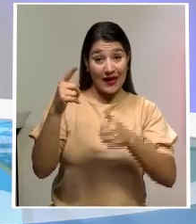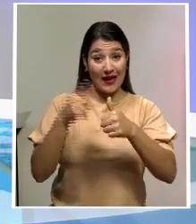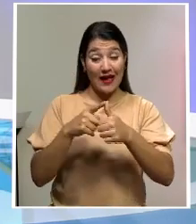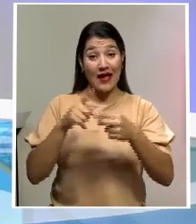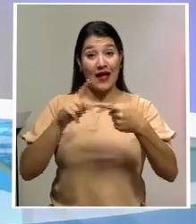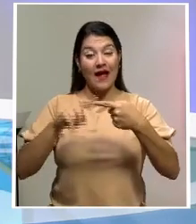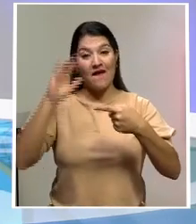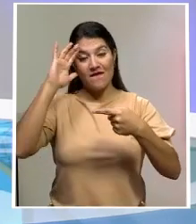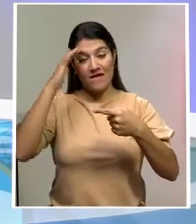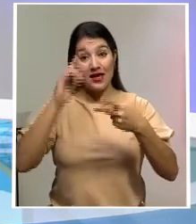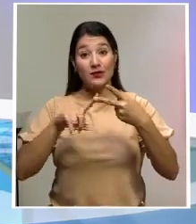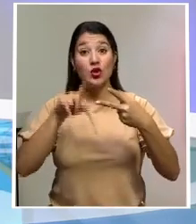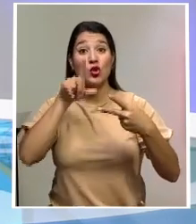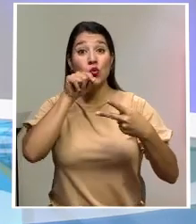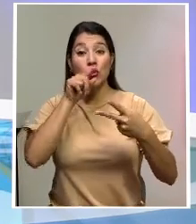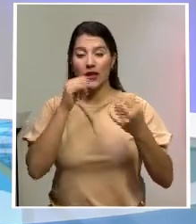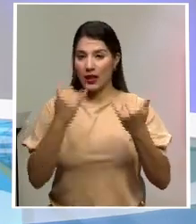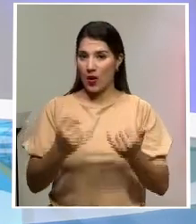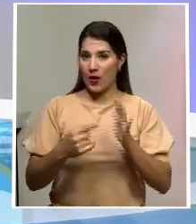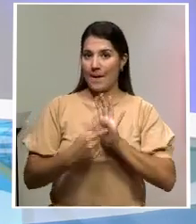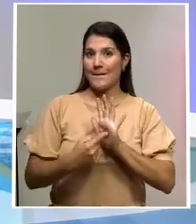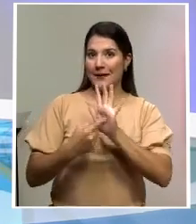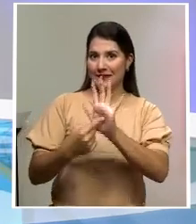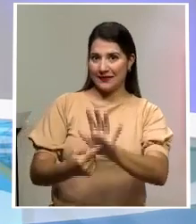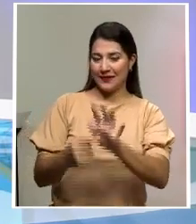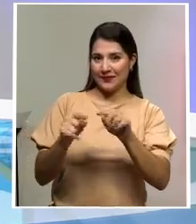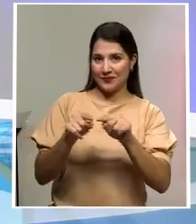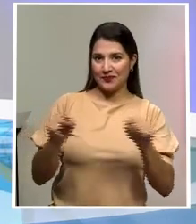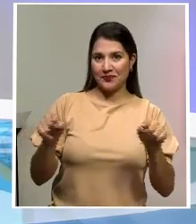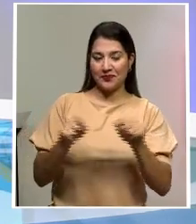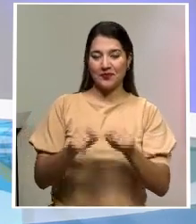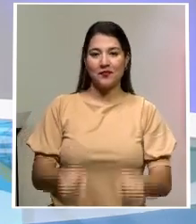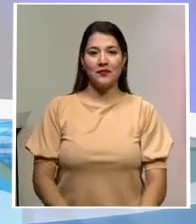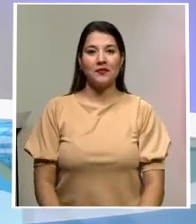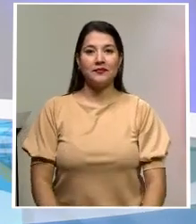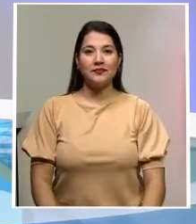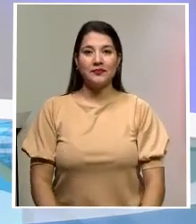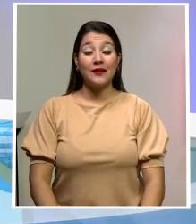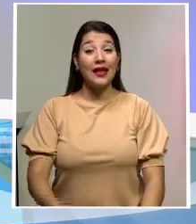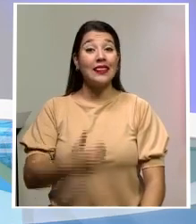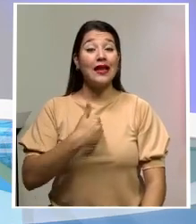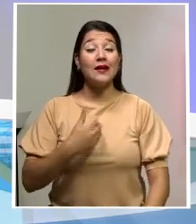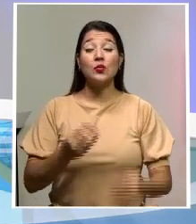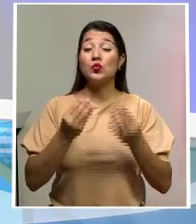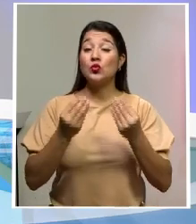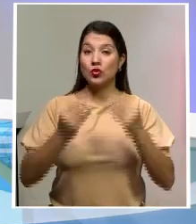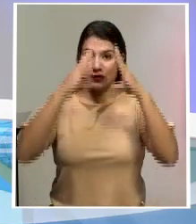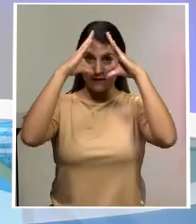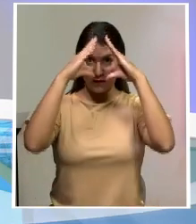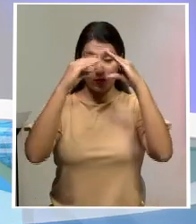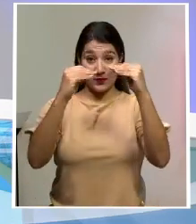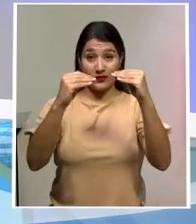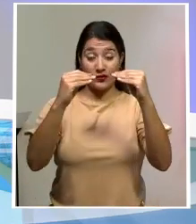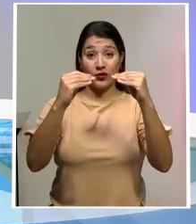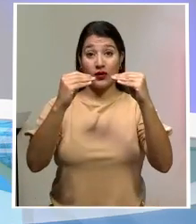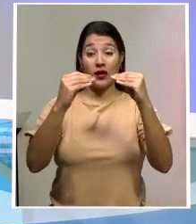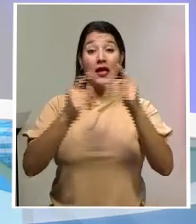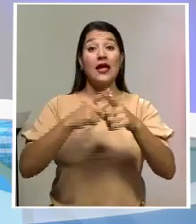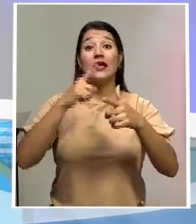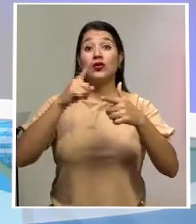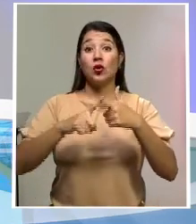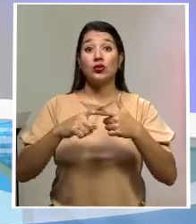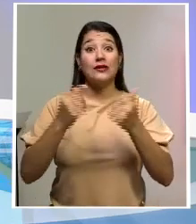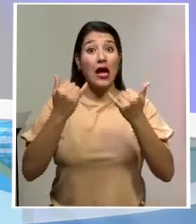y Twitter en las direcciones que aparecen ahora en la pantalla. Tenemos muchísima información, así